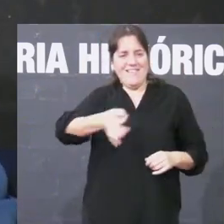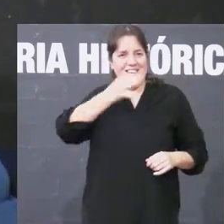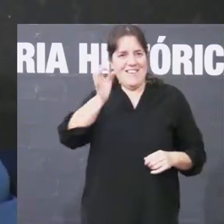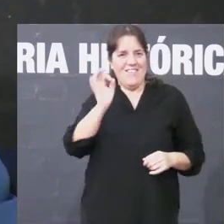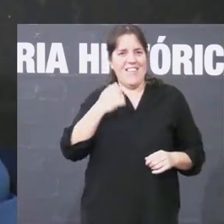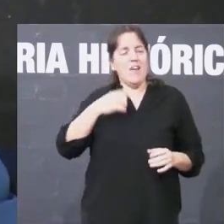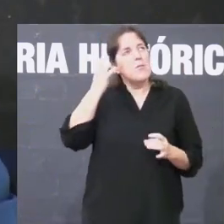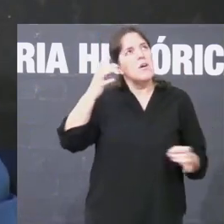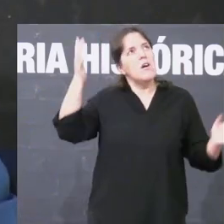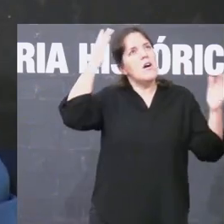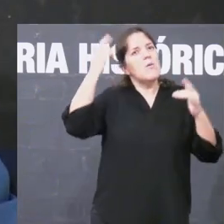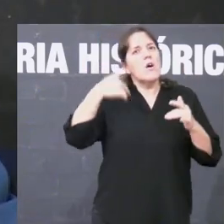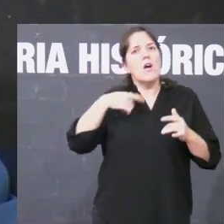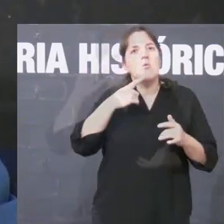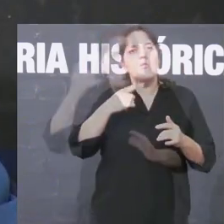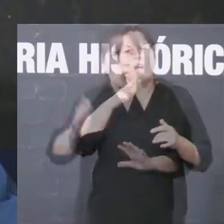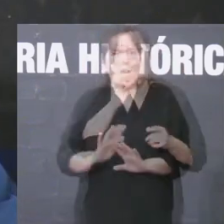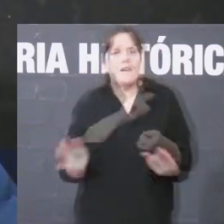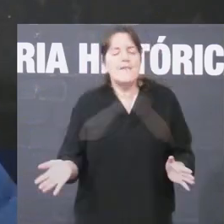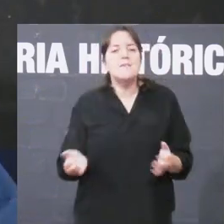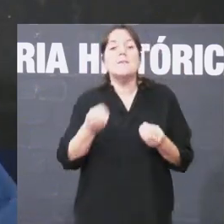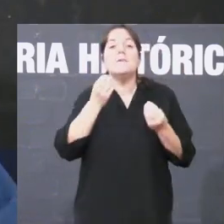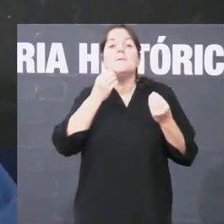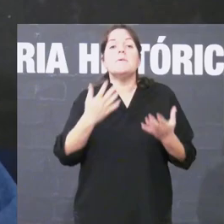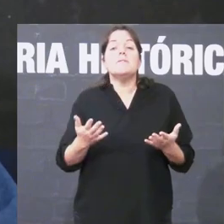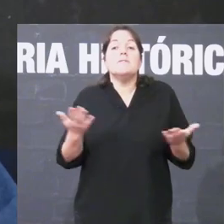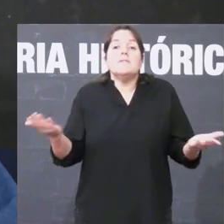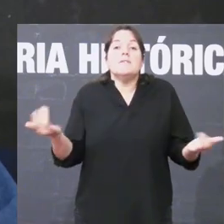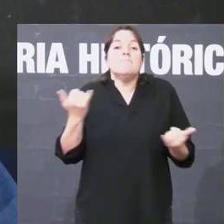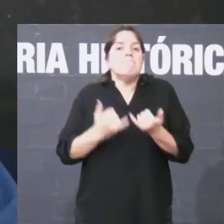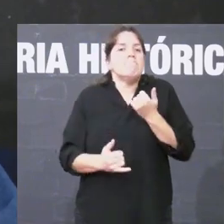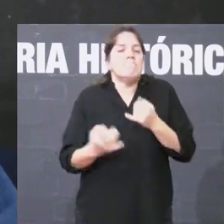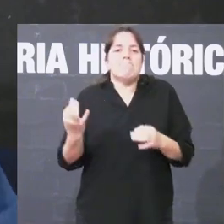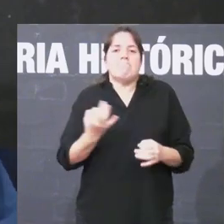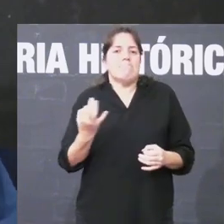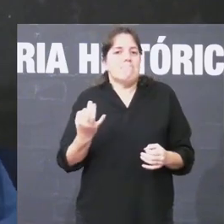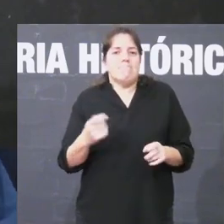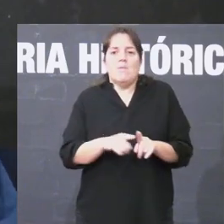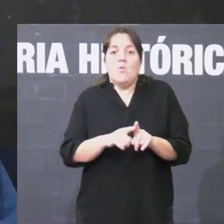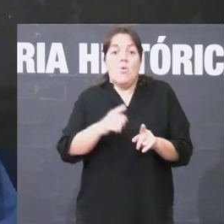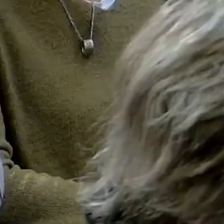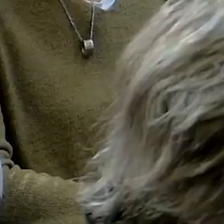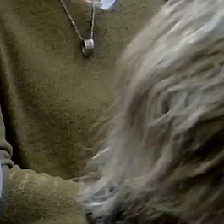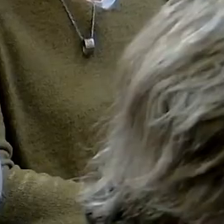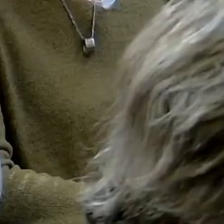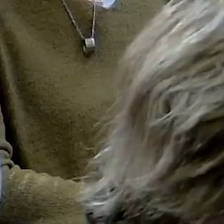nos encontraremos en un cul-de-sac. ¿Qué nos queda? Nos queda la fuerza de la democracia.